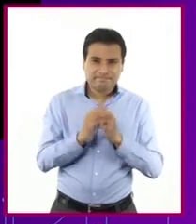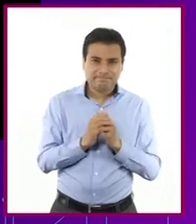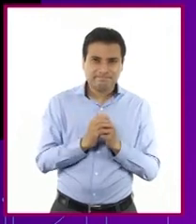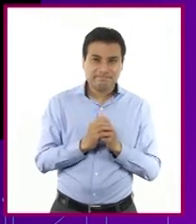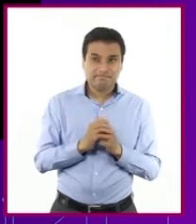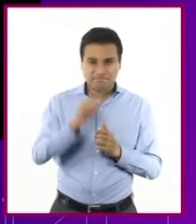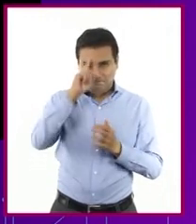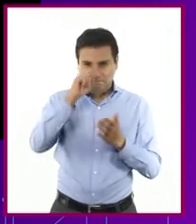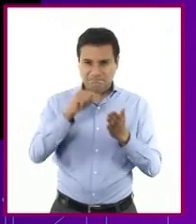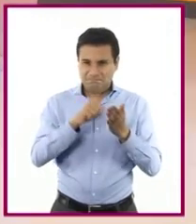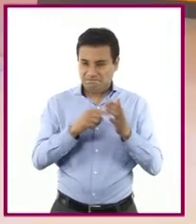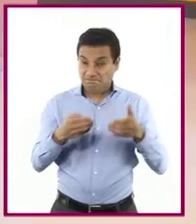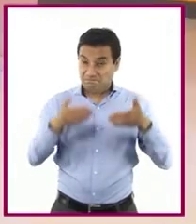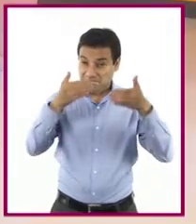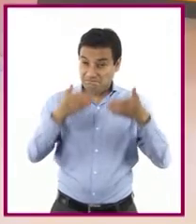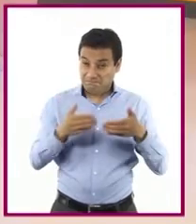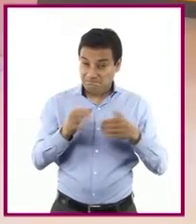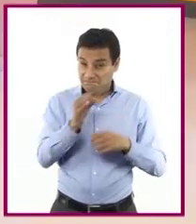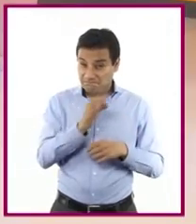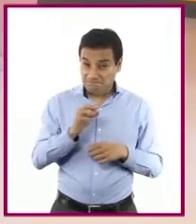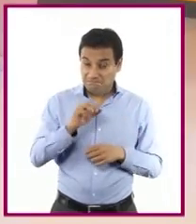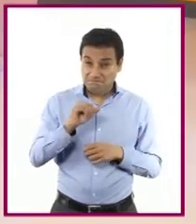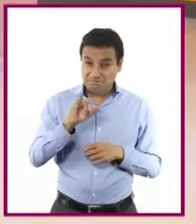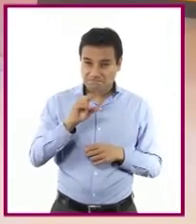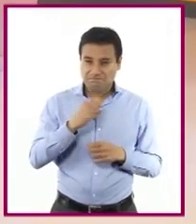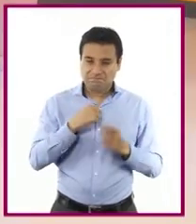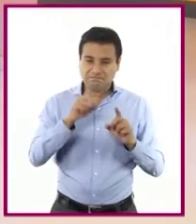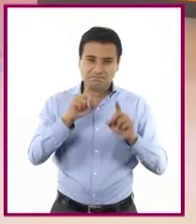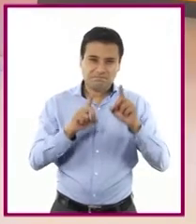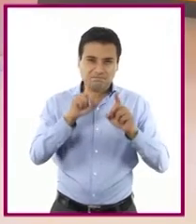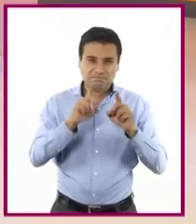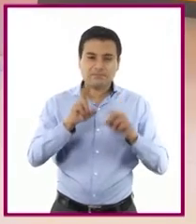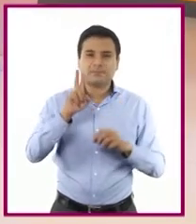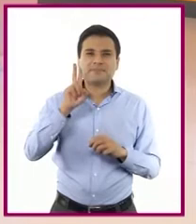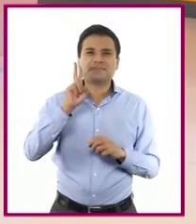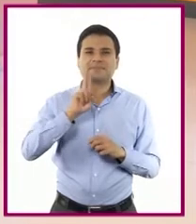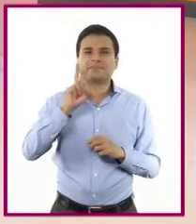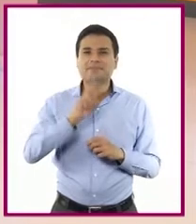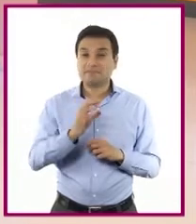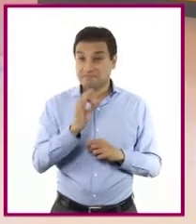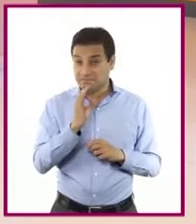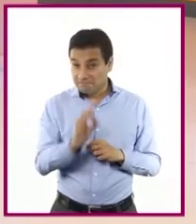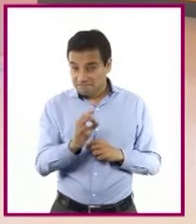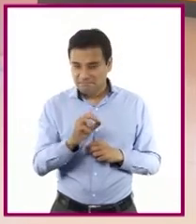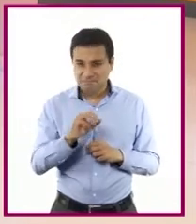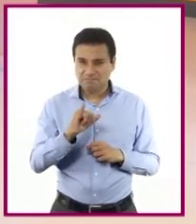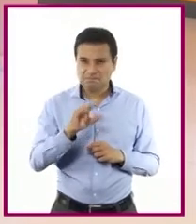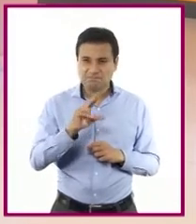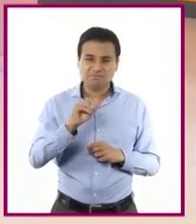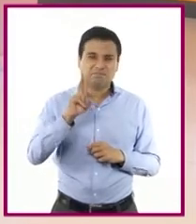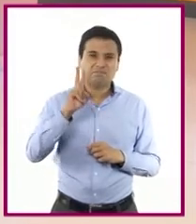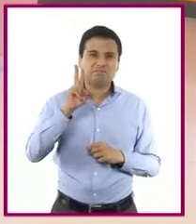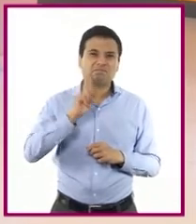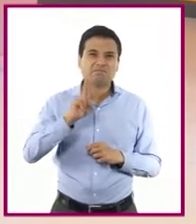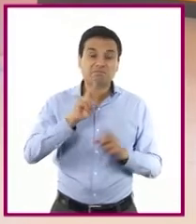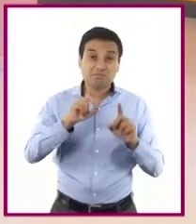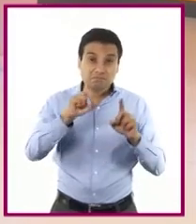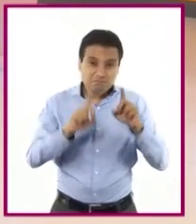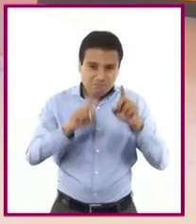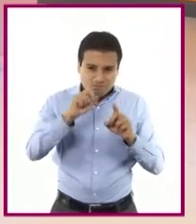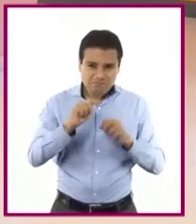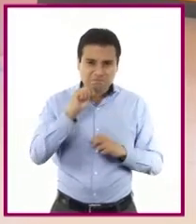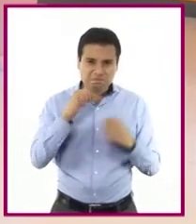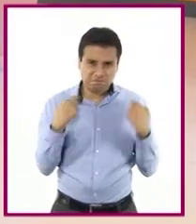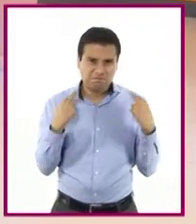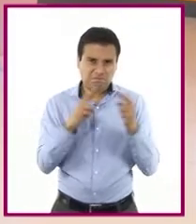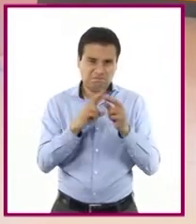pared celular. Vanessa, veamos si estás en lo correcto. Y no te preocupes, si tienes duda, aquí están tus